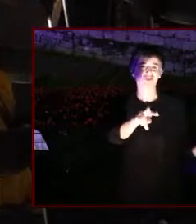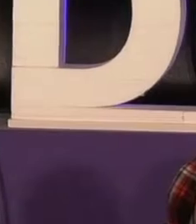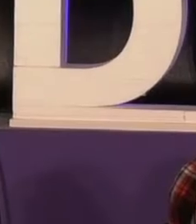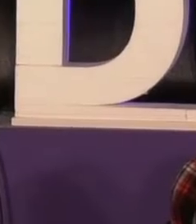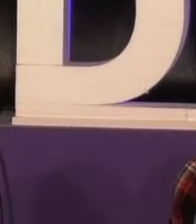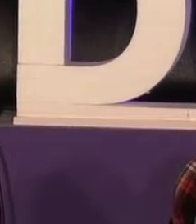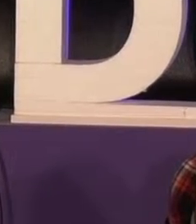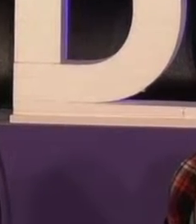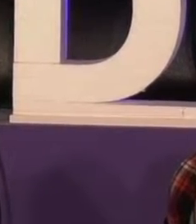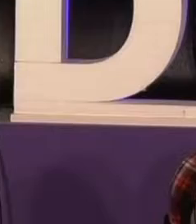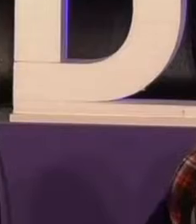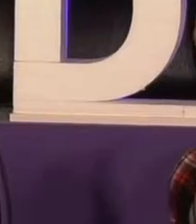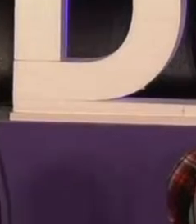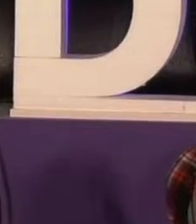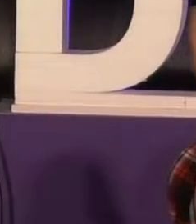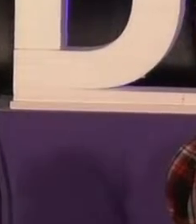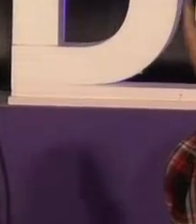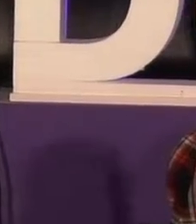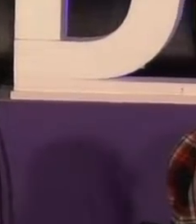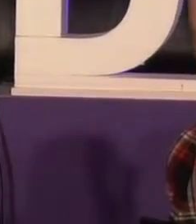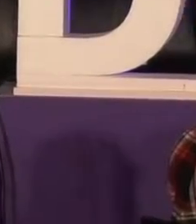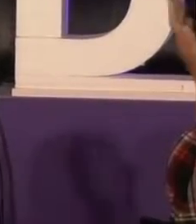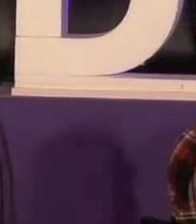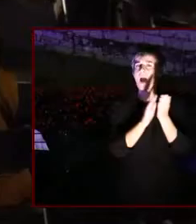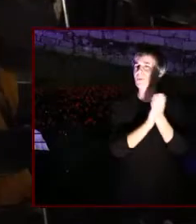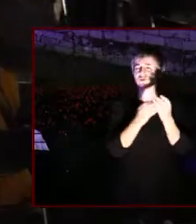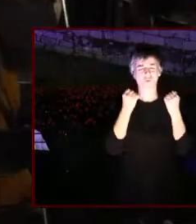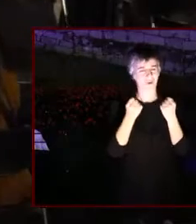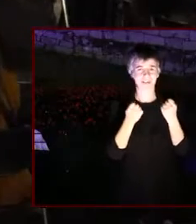que este fortísimo aplauso vai para ela.